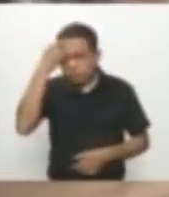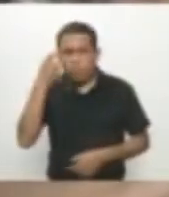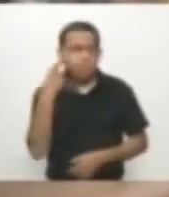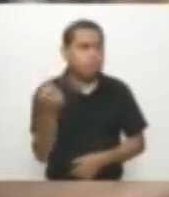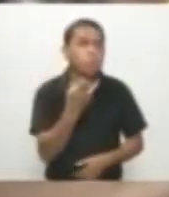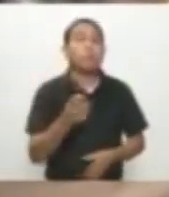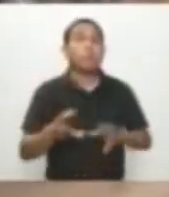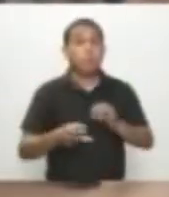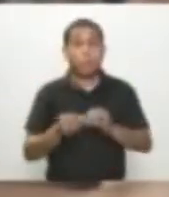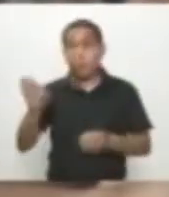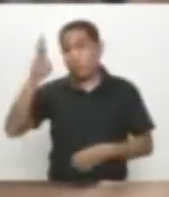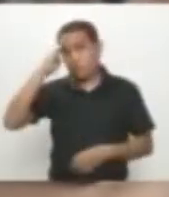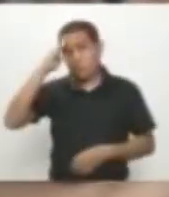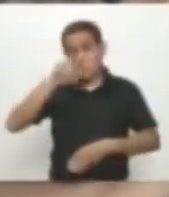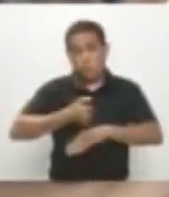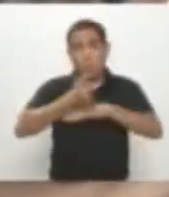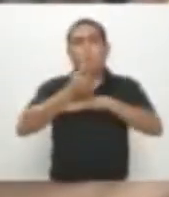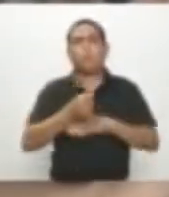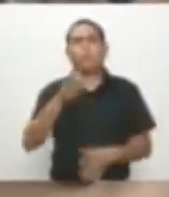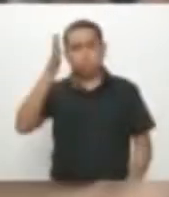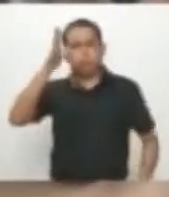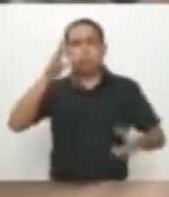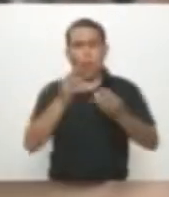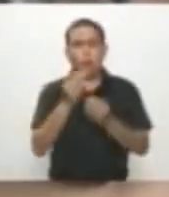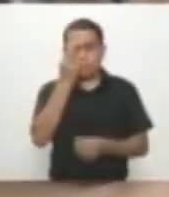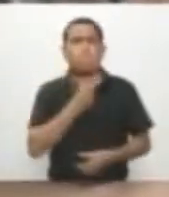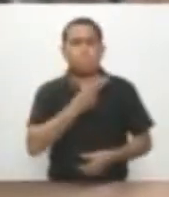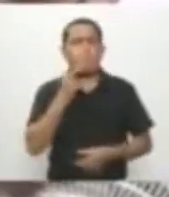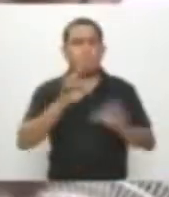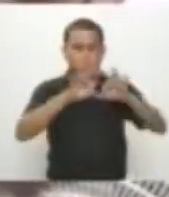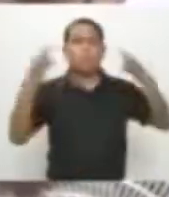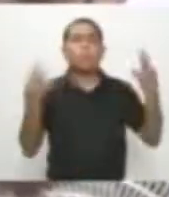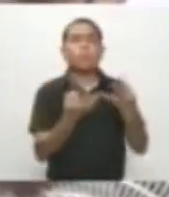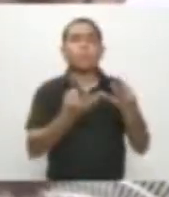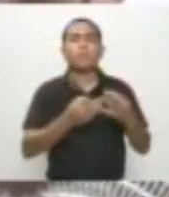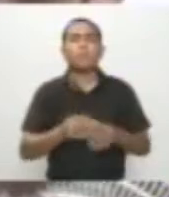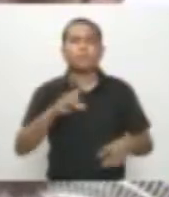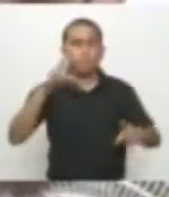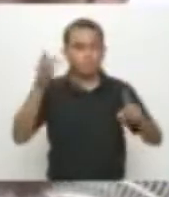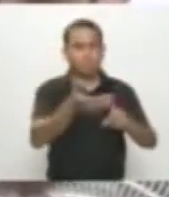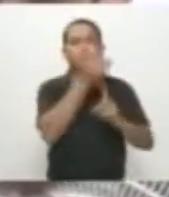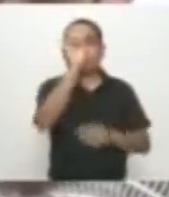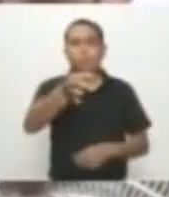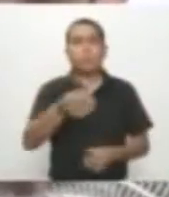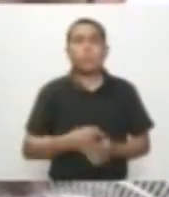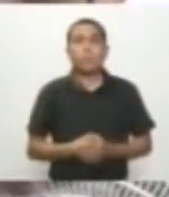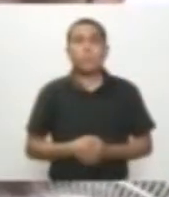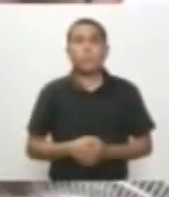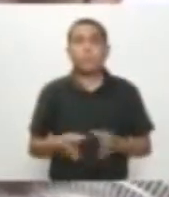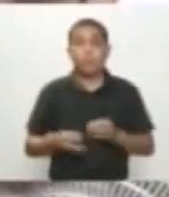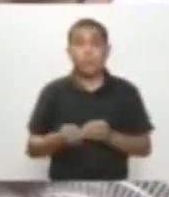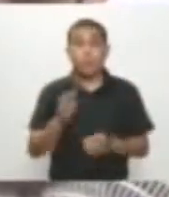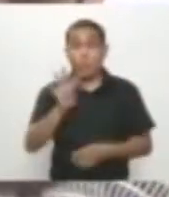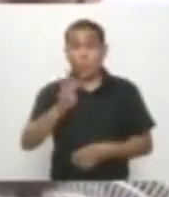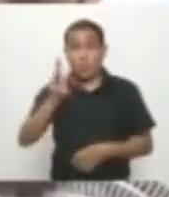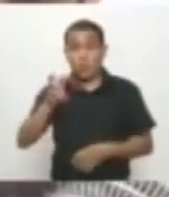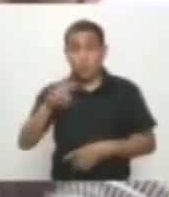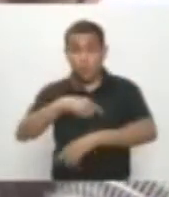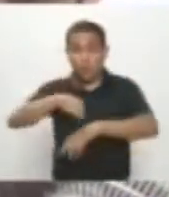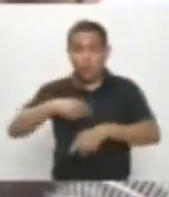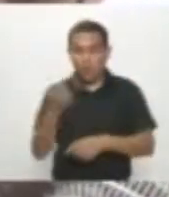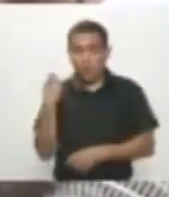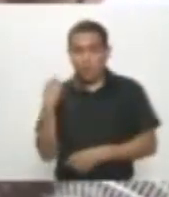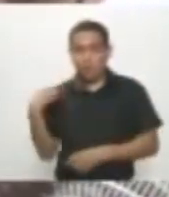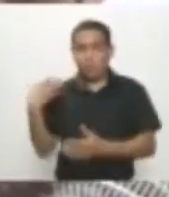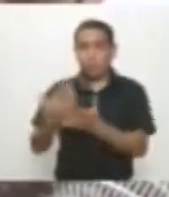el general le ha prometido y la Policía Nacional a la familia. Para el alto oficial, las últimas 48 horas han sido claves